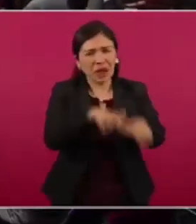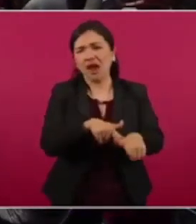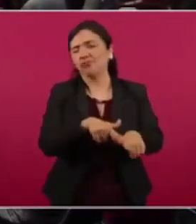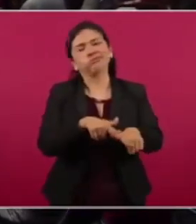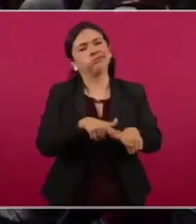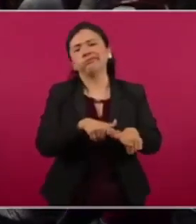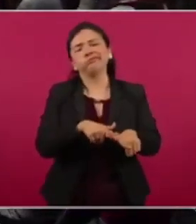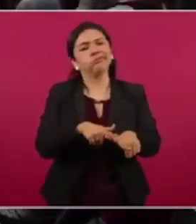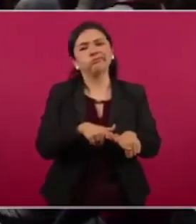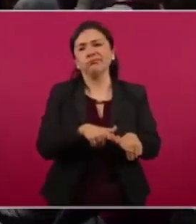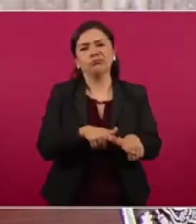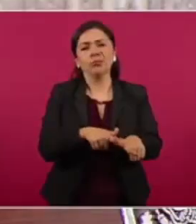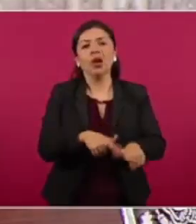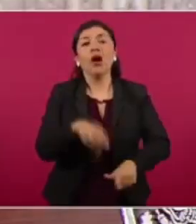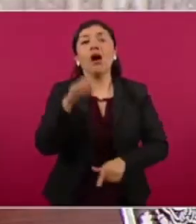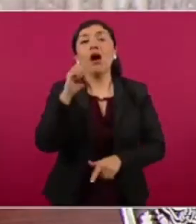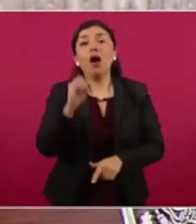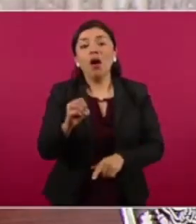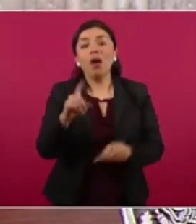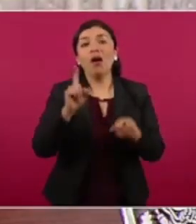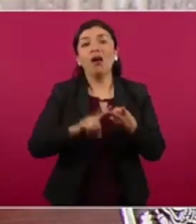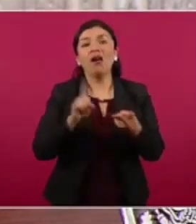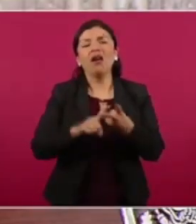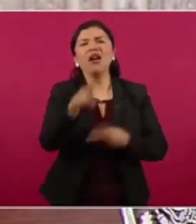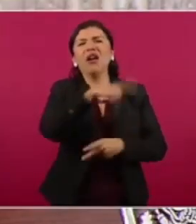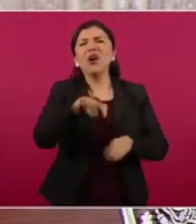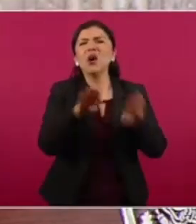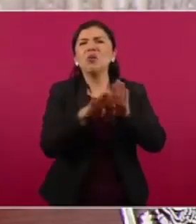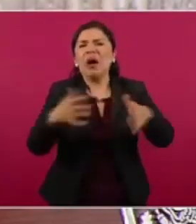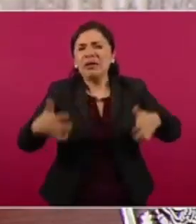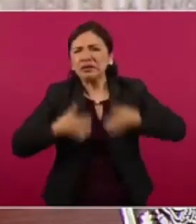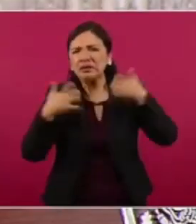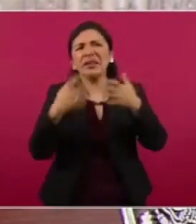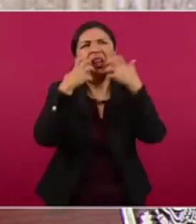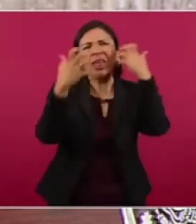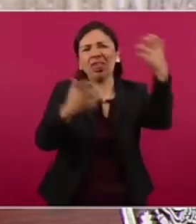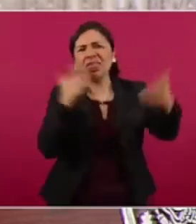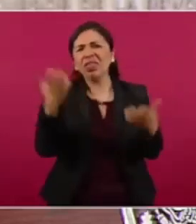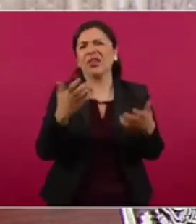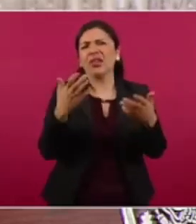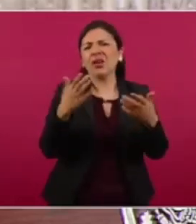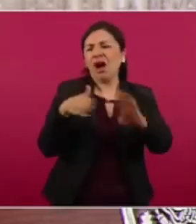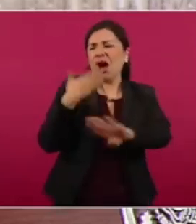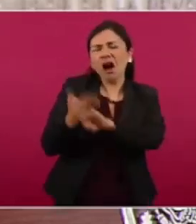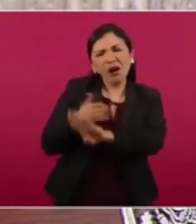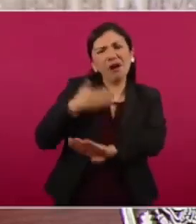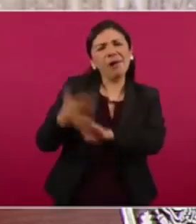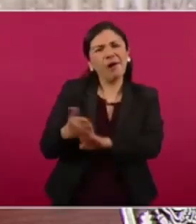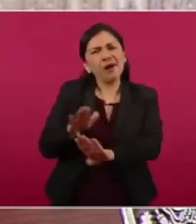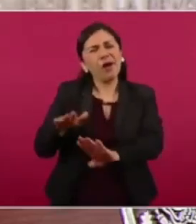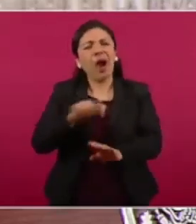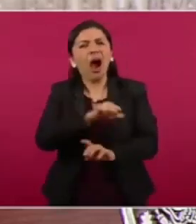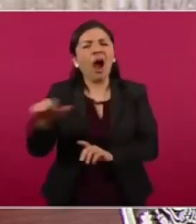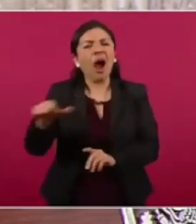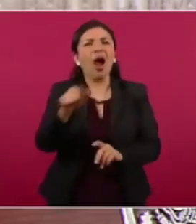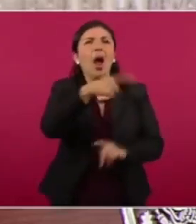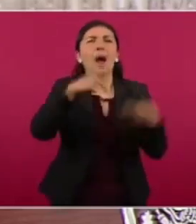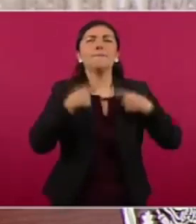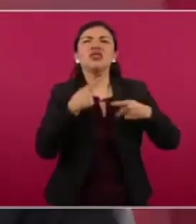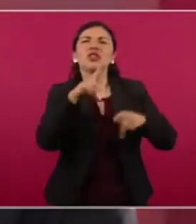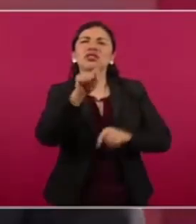con la gritería en los conductores de